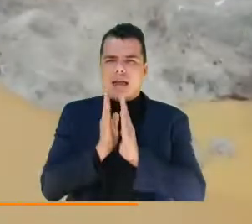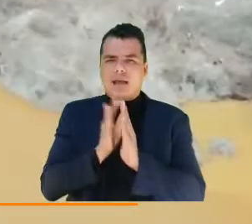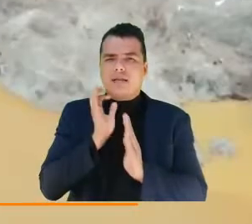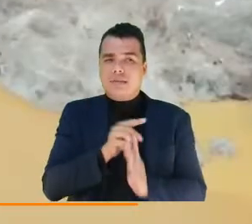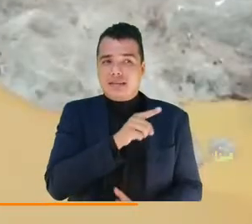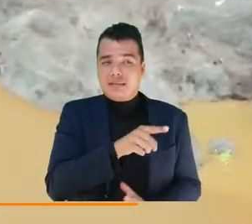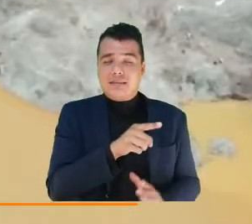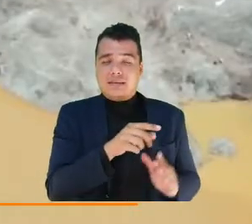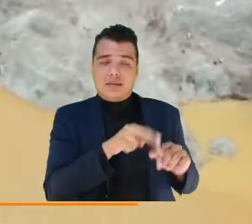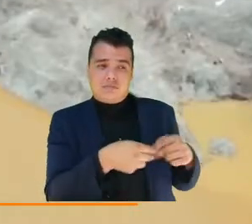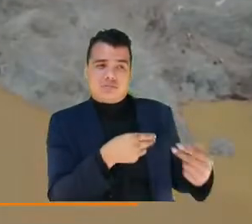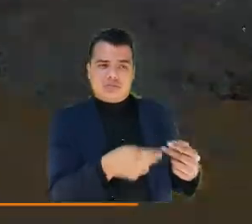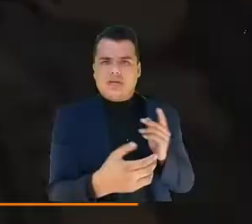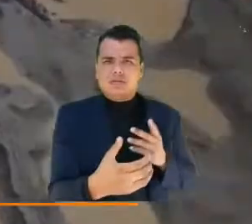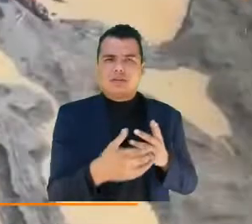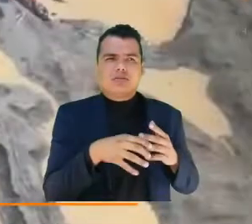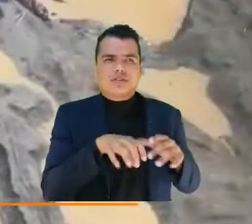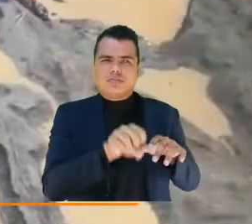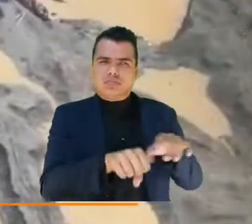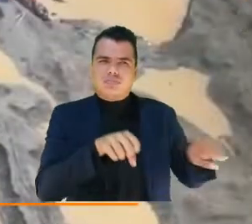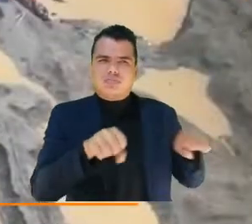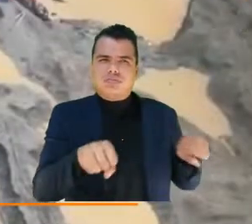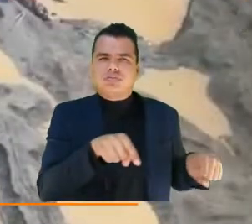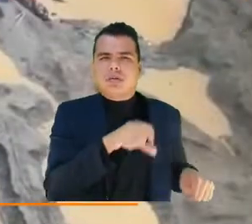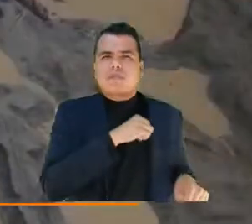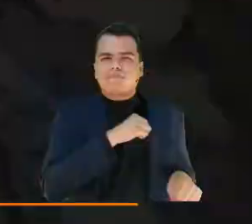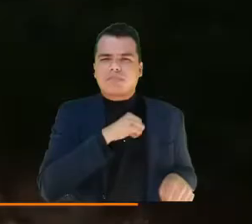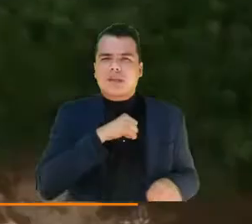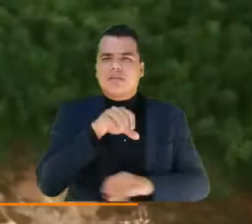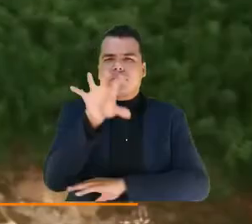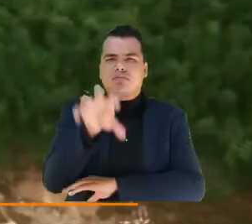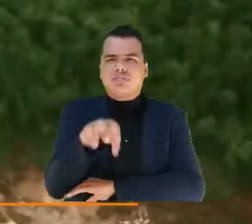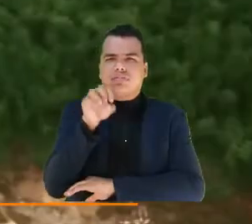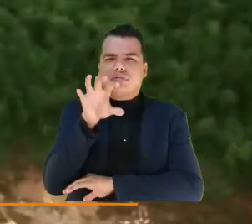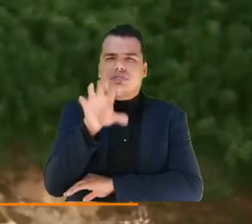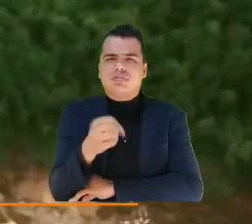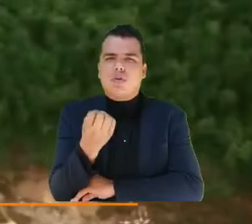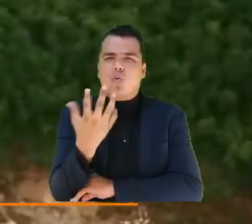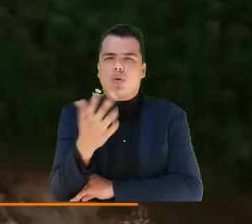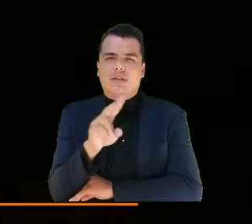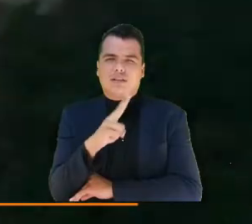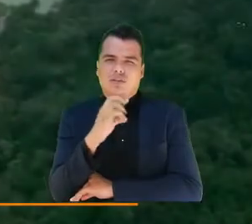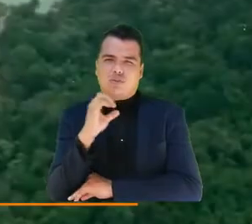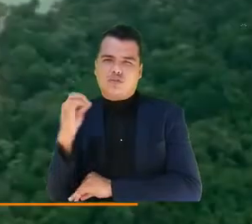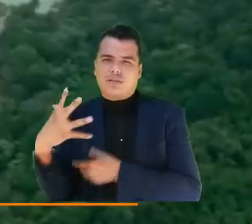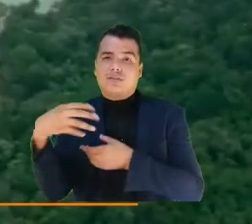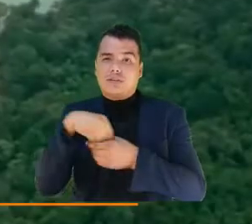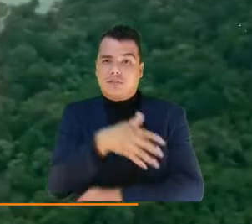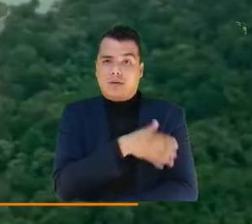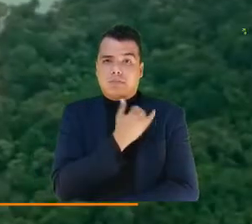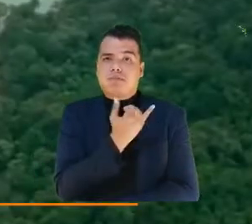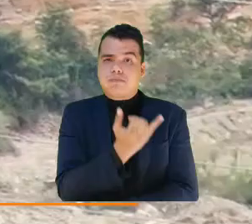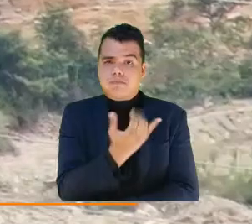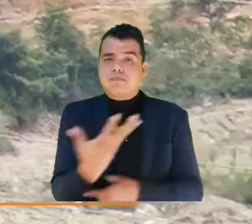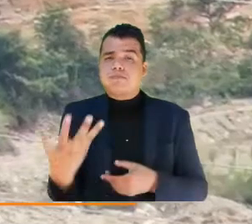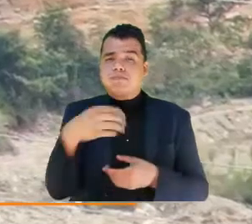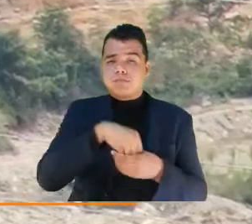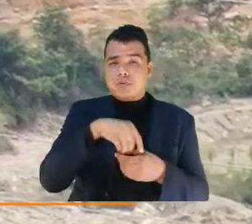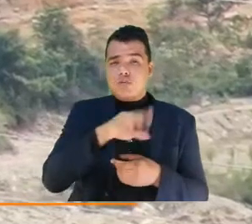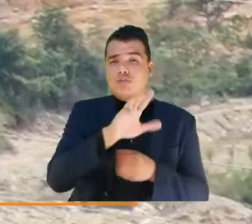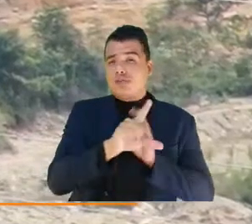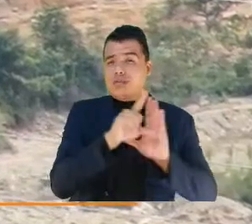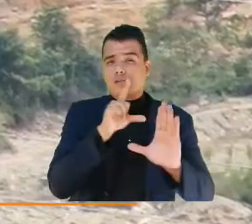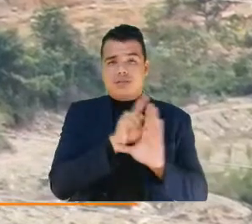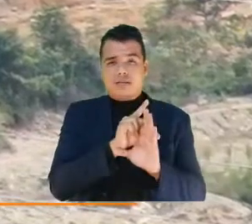en esa vez, incautaron 200 retroexcavadoras que estaban haciendo minería en Santander. Es decir, esa minería se